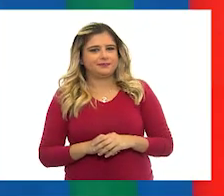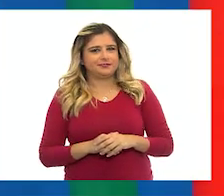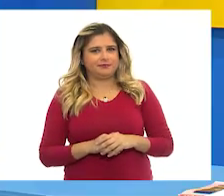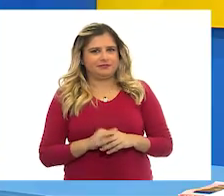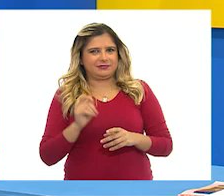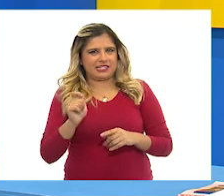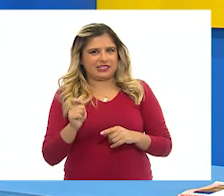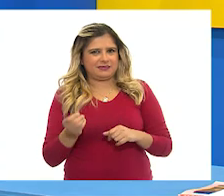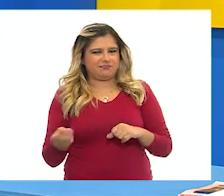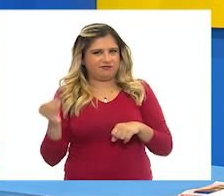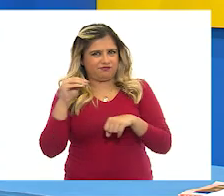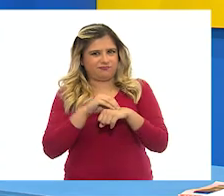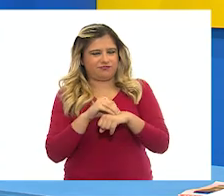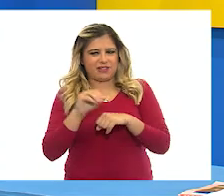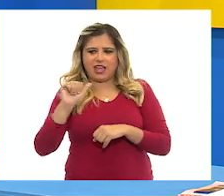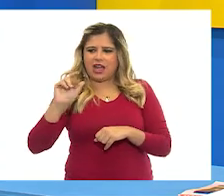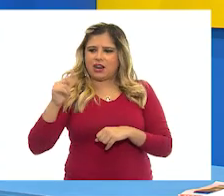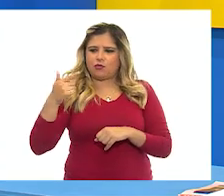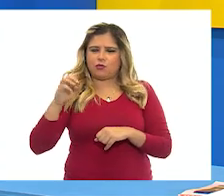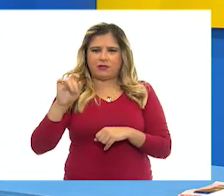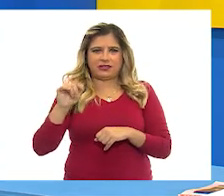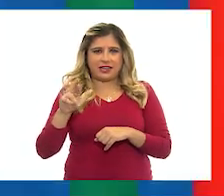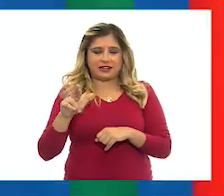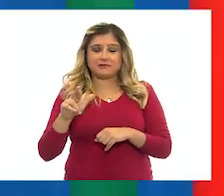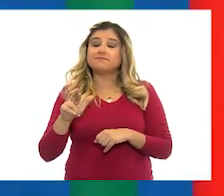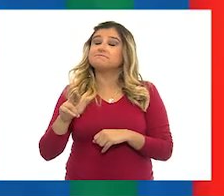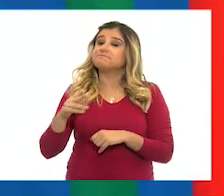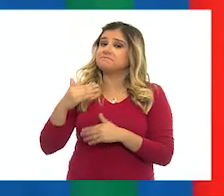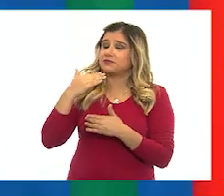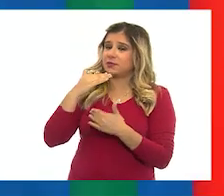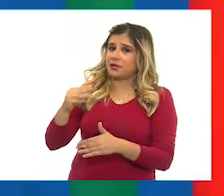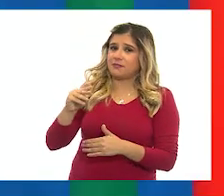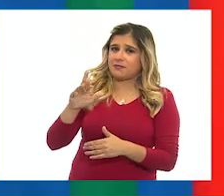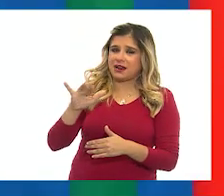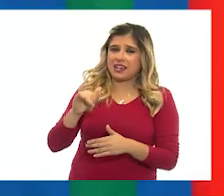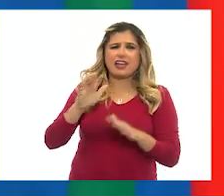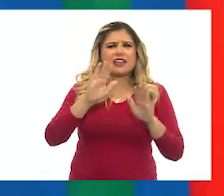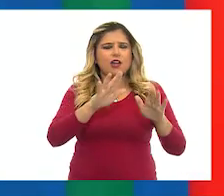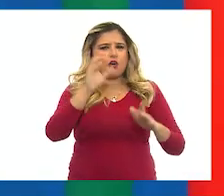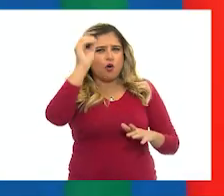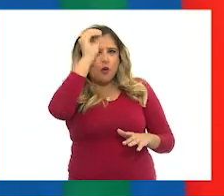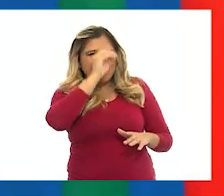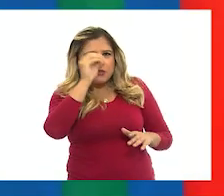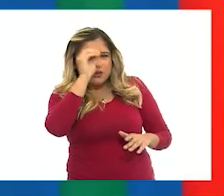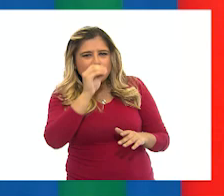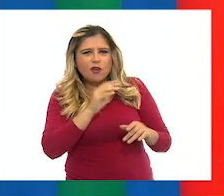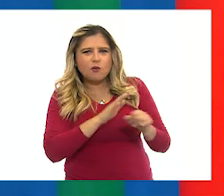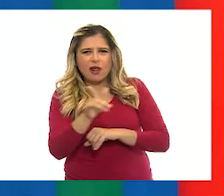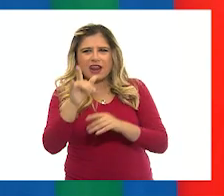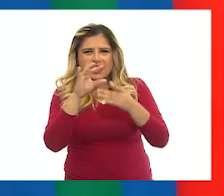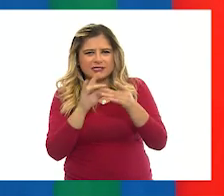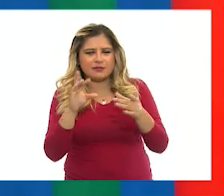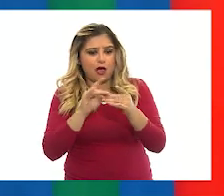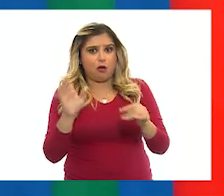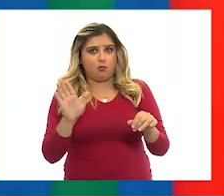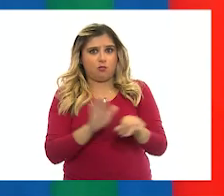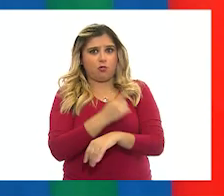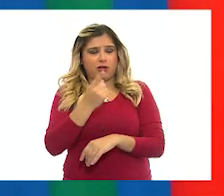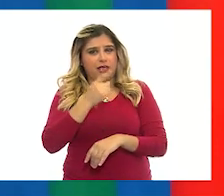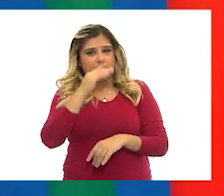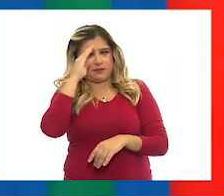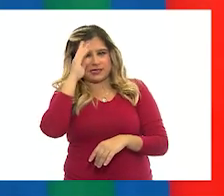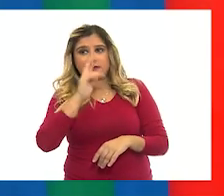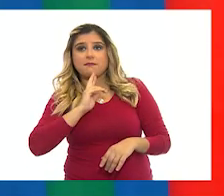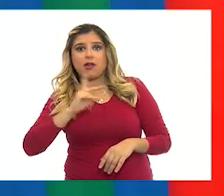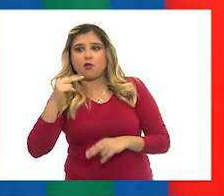¿Argumentar? Así es, María, muy bien. Aunque las opiniones mediante las cuales explica por qué considera que es mejor